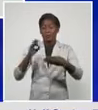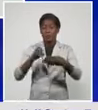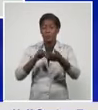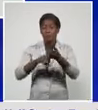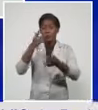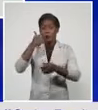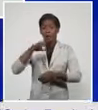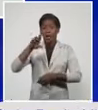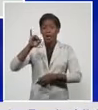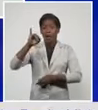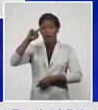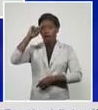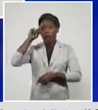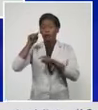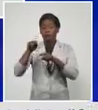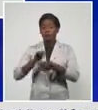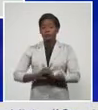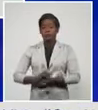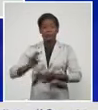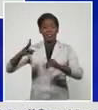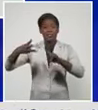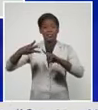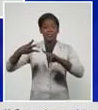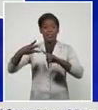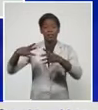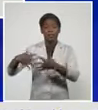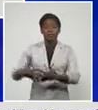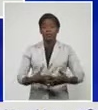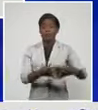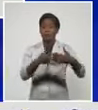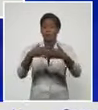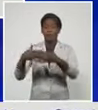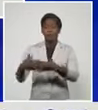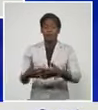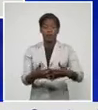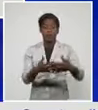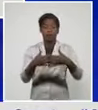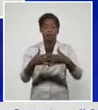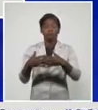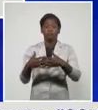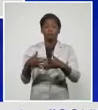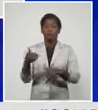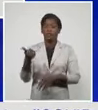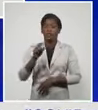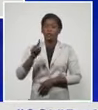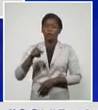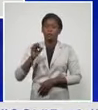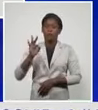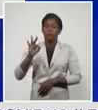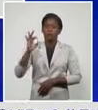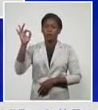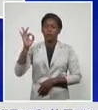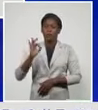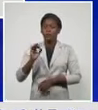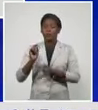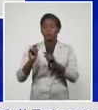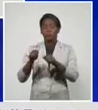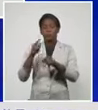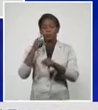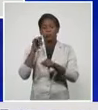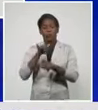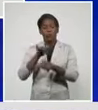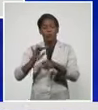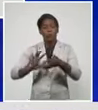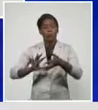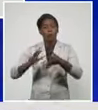y Estados Unidos de Norteamérica, aportando ayer el 10,8%, pues ya en estos